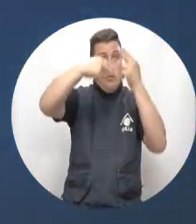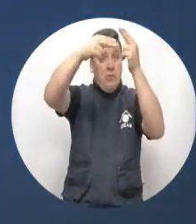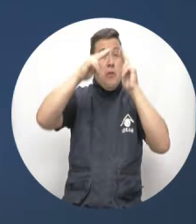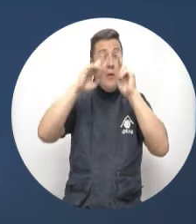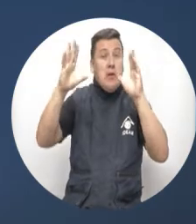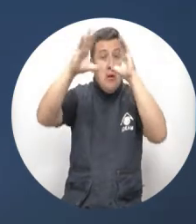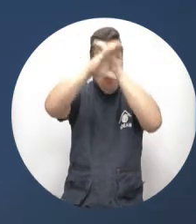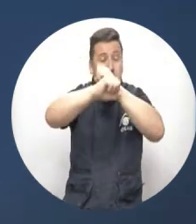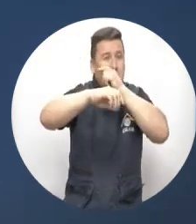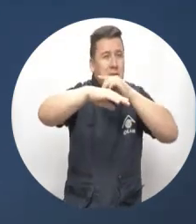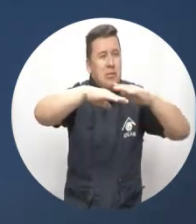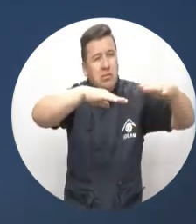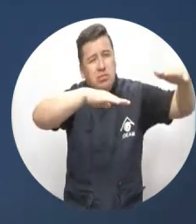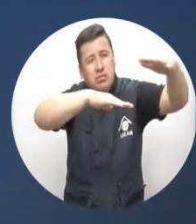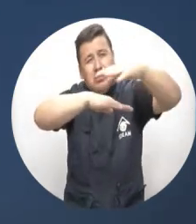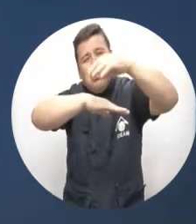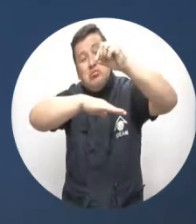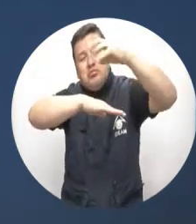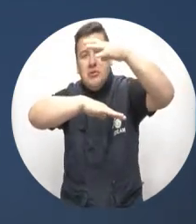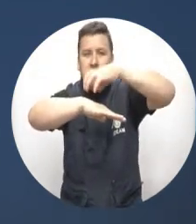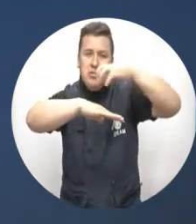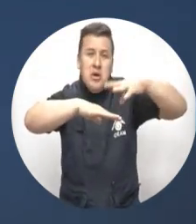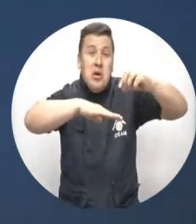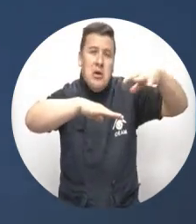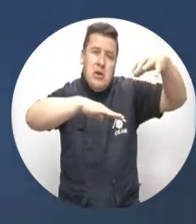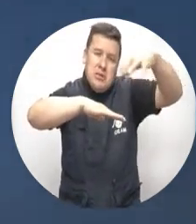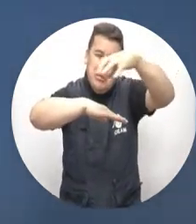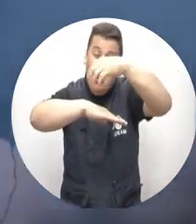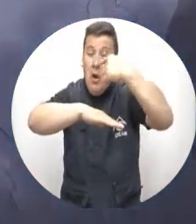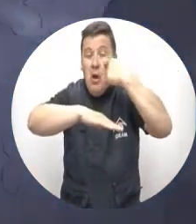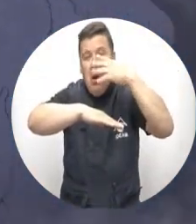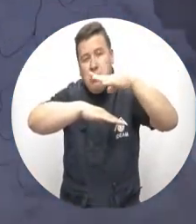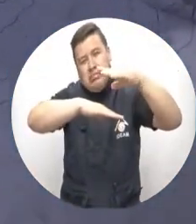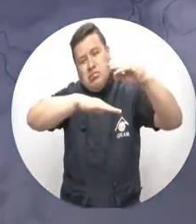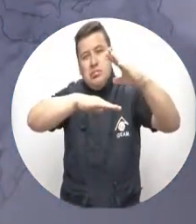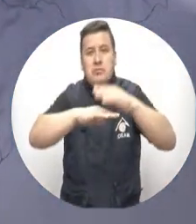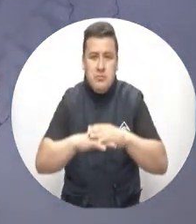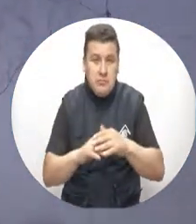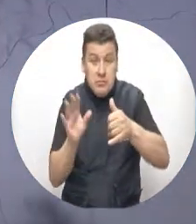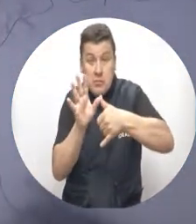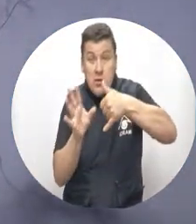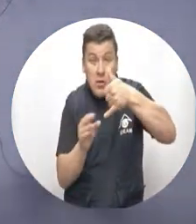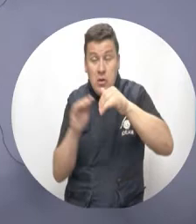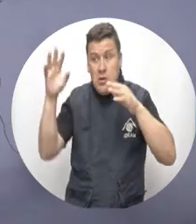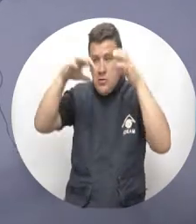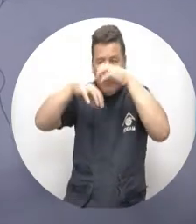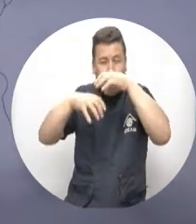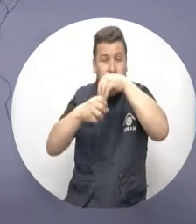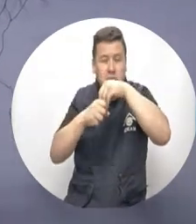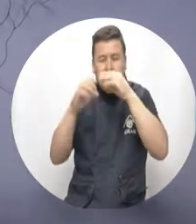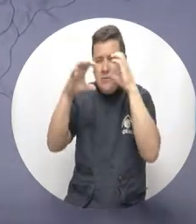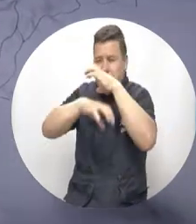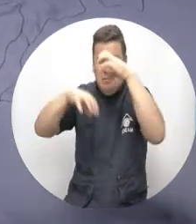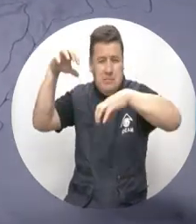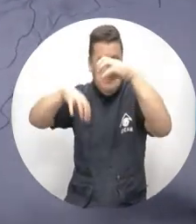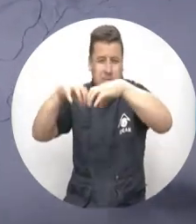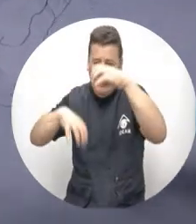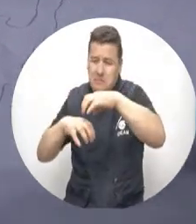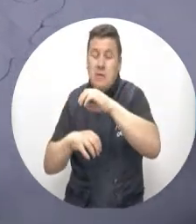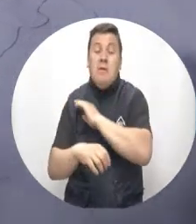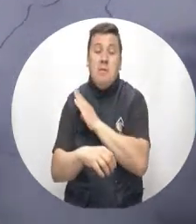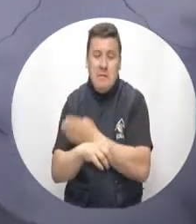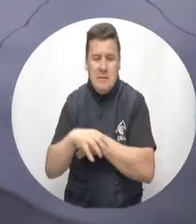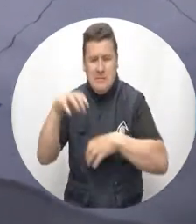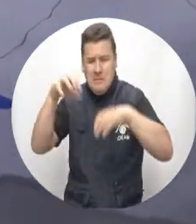archipiélago de San Andrés y Providencia anochecerá con nubosidad variable y tiempo seco. Persisten las cadenas nubosas sobre el litoral pacífico, donde